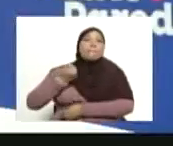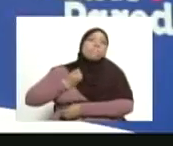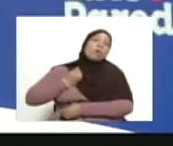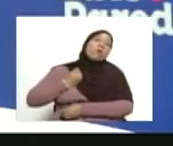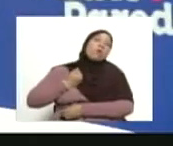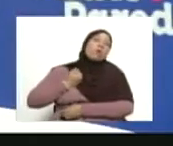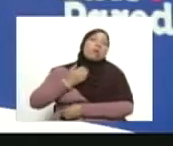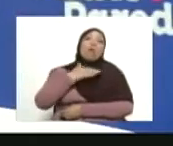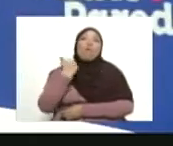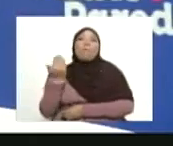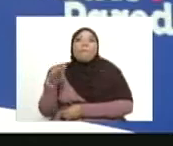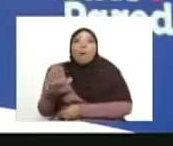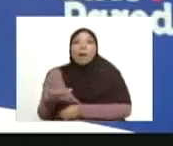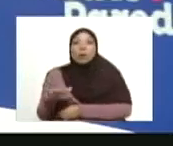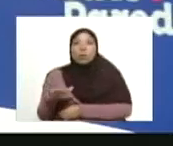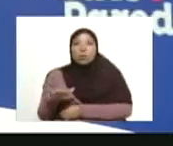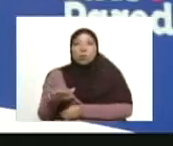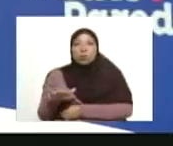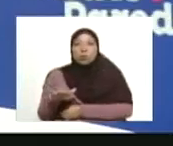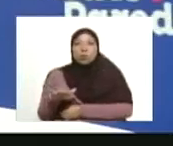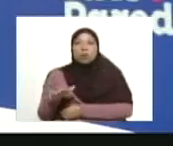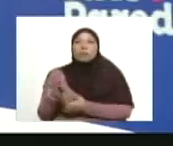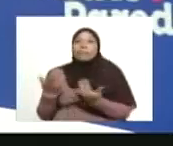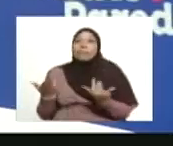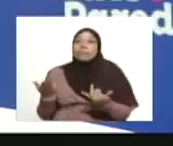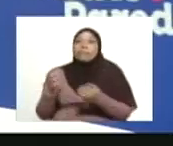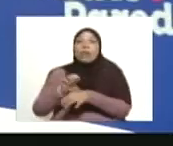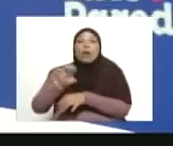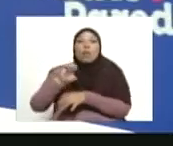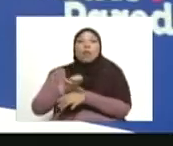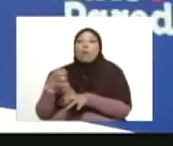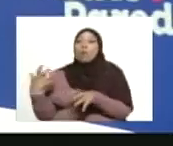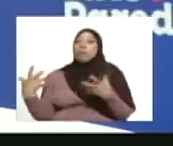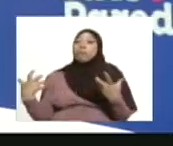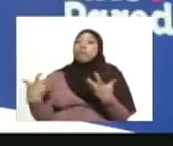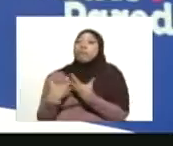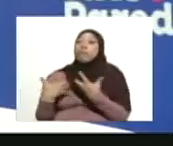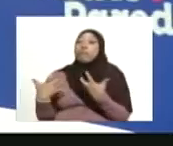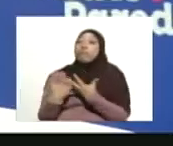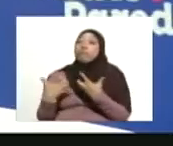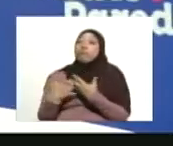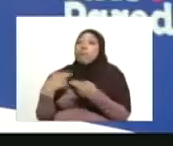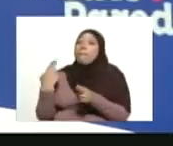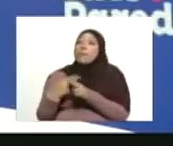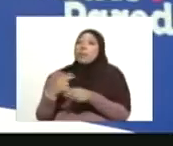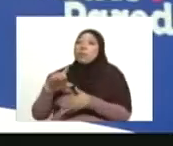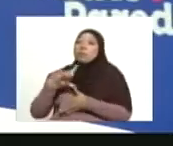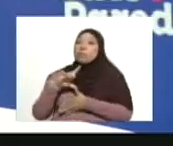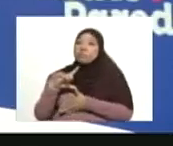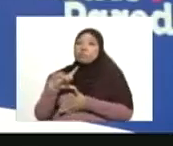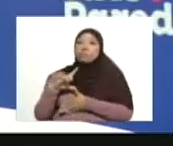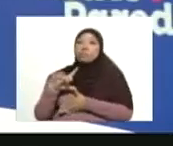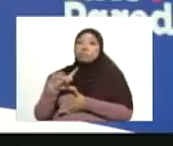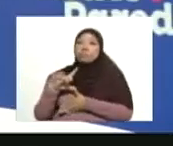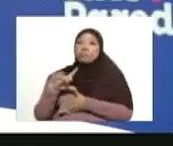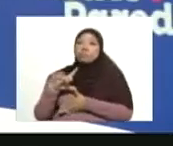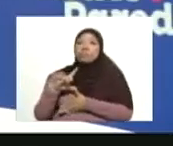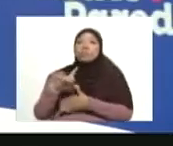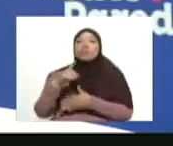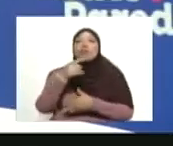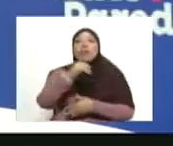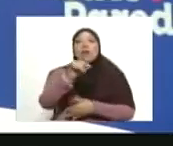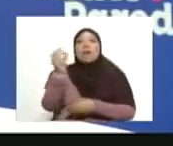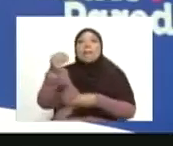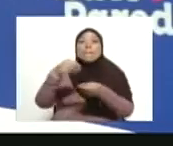Quieren llenar de violencia los países para tratar de desestabilizarlo. Y todo eso viene de